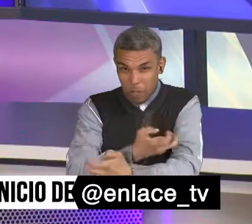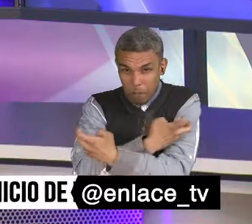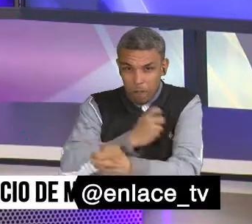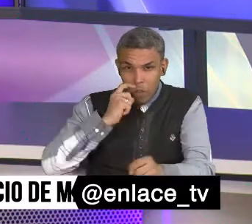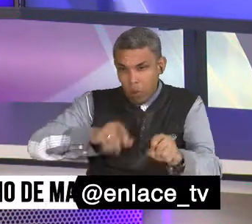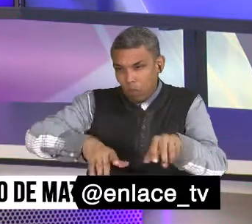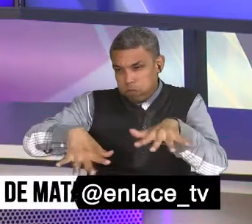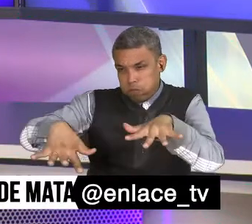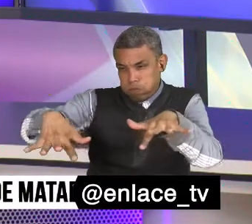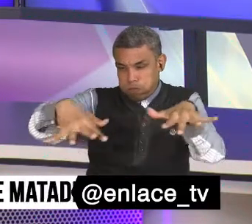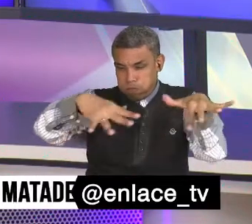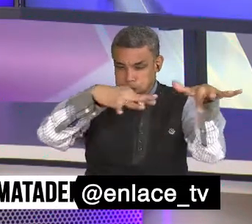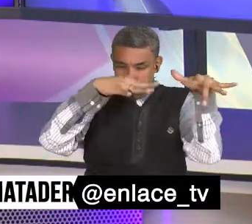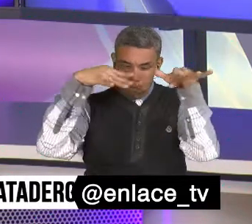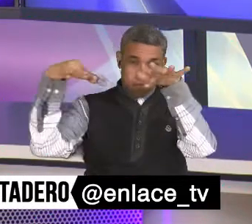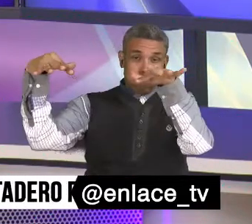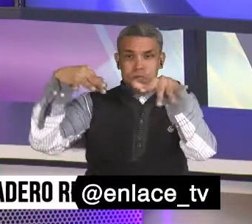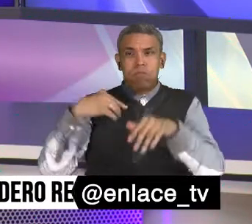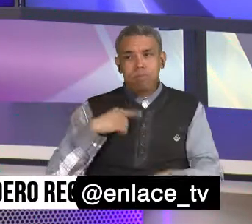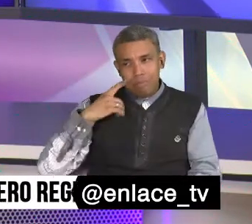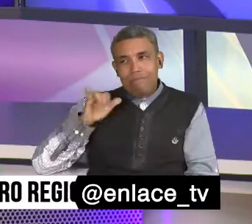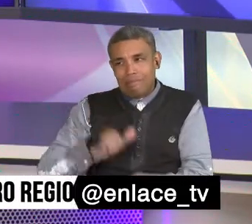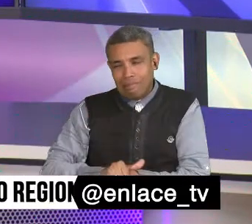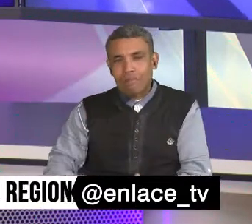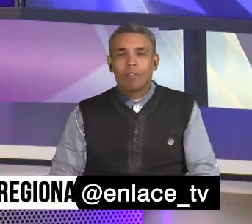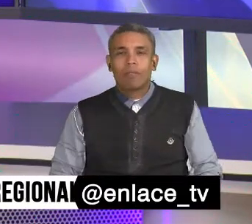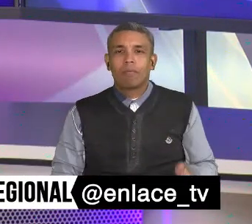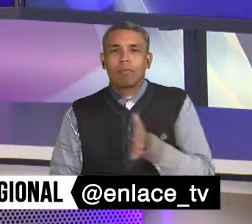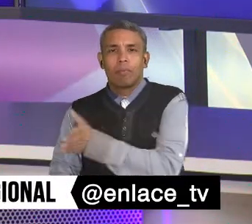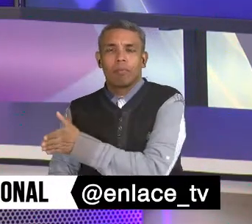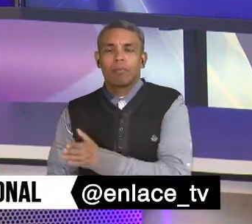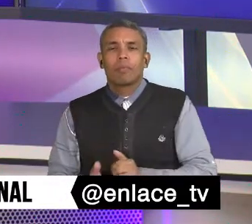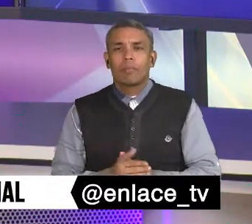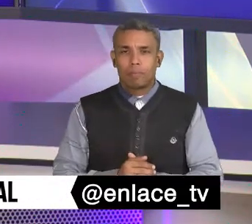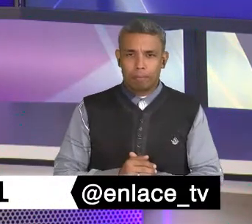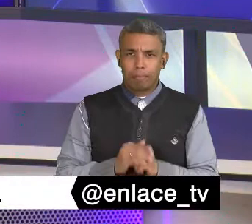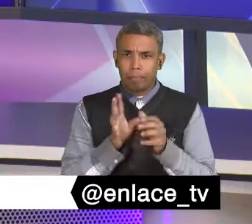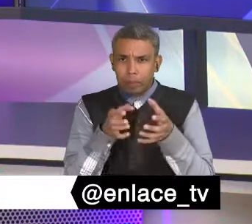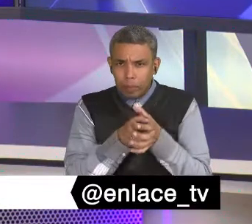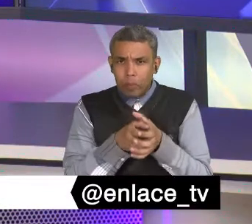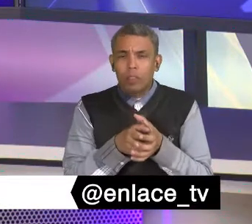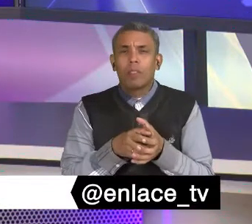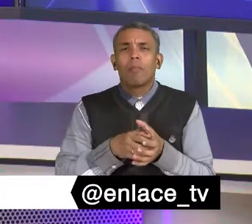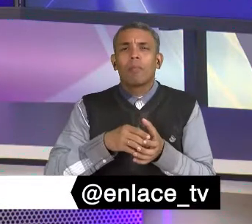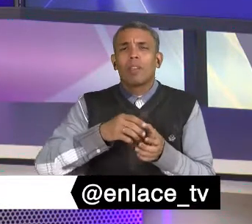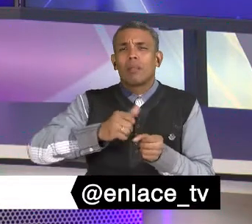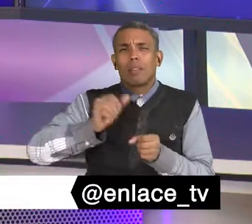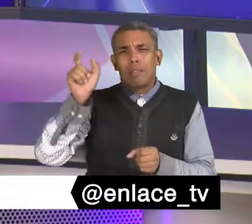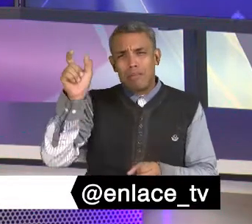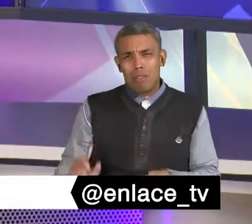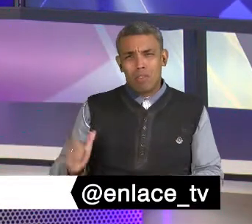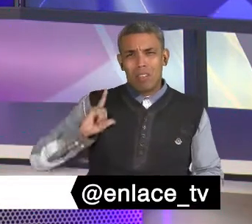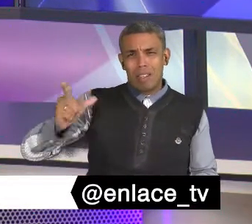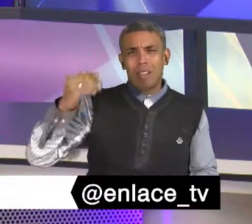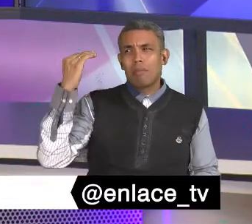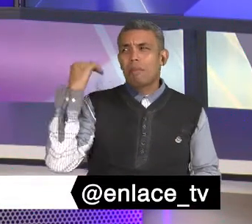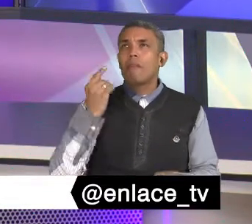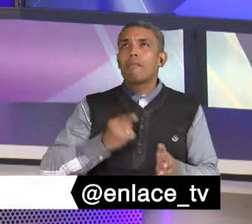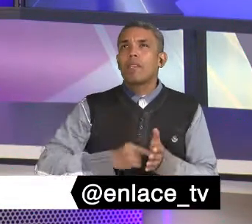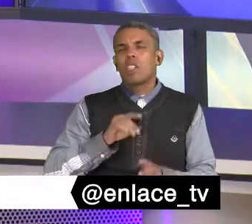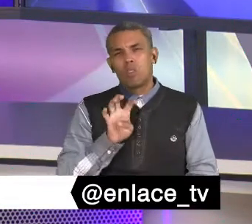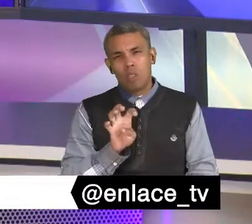pensionado de Ecopetrol y líder liberal Gilberto Arias vivió lo que fue el 9 de abril de 1948, cuando fue asesinado